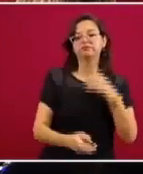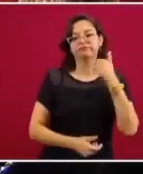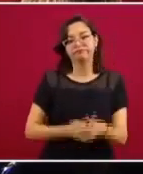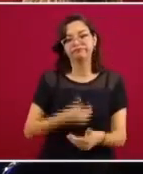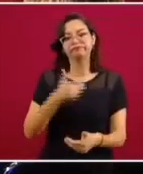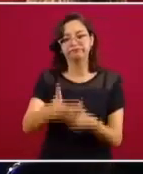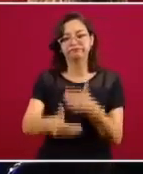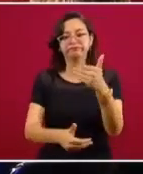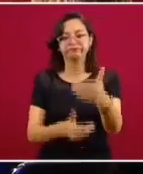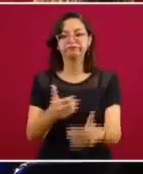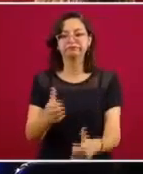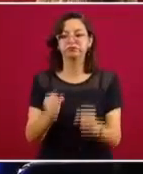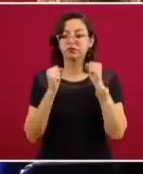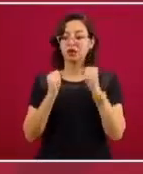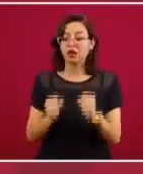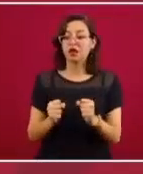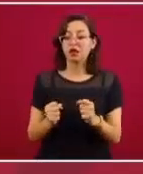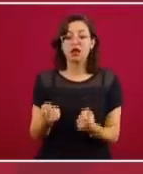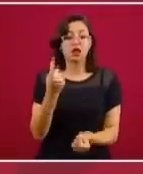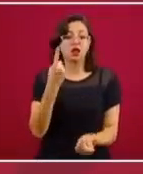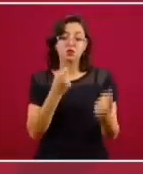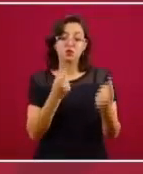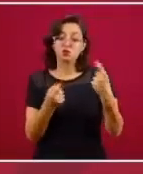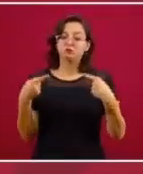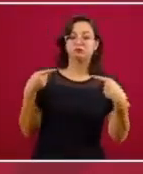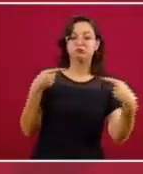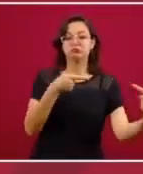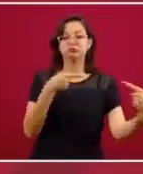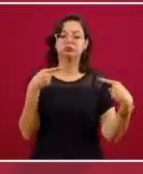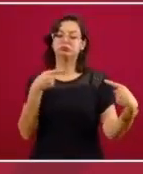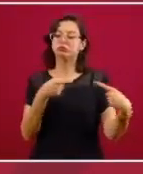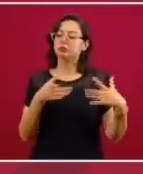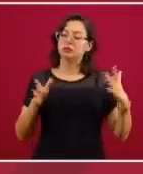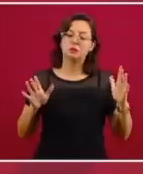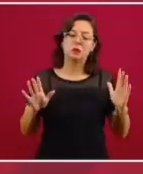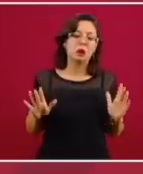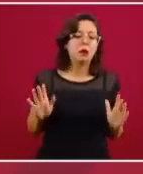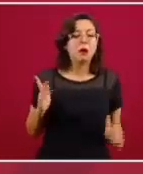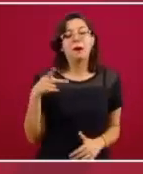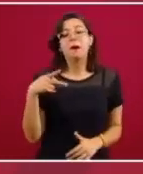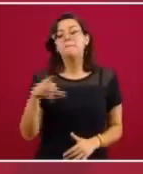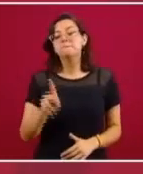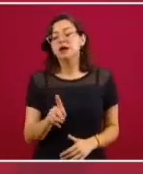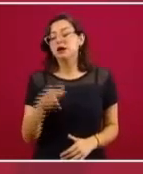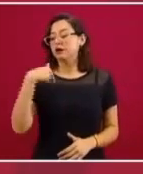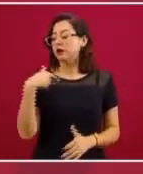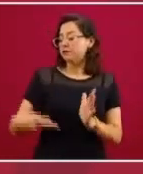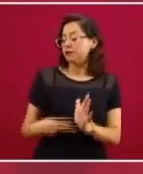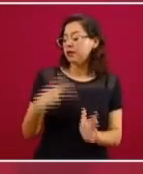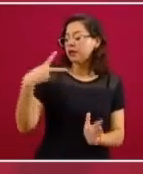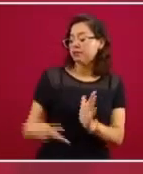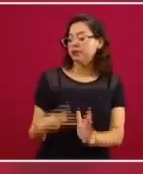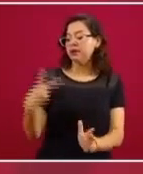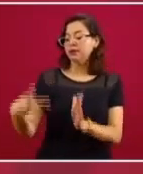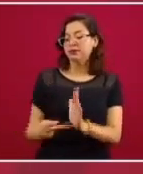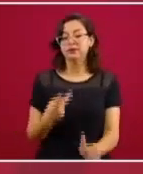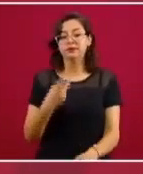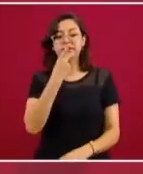avanzando. Hay resistencias, pero como lo he comentado en otros casos,